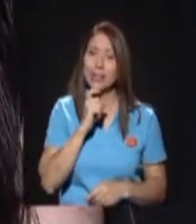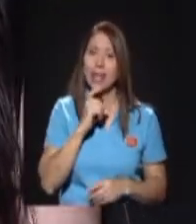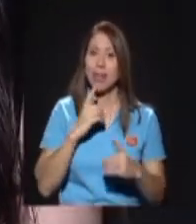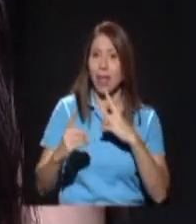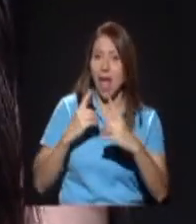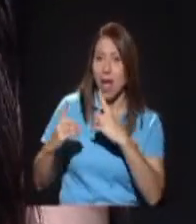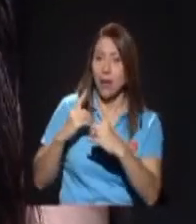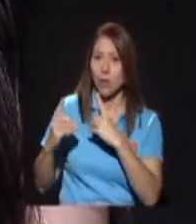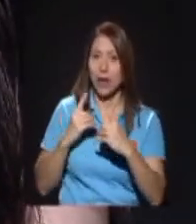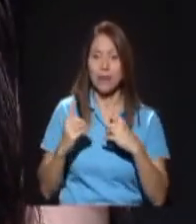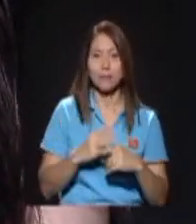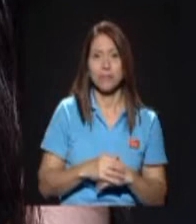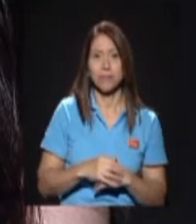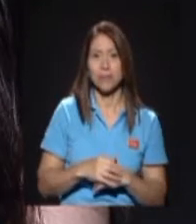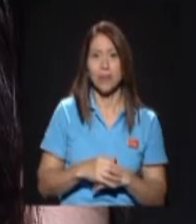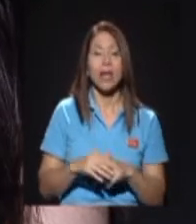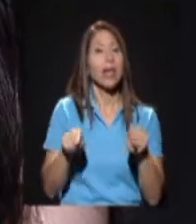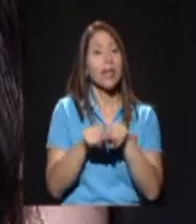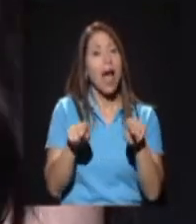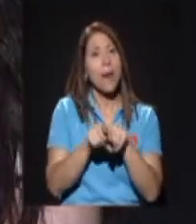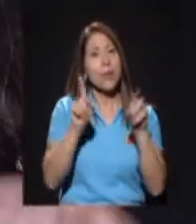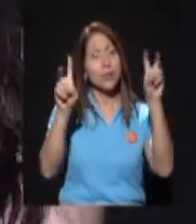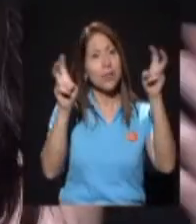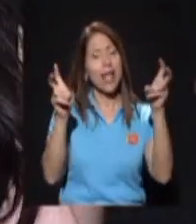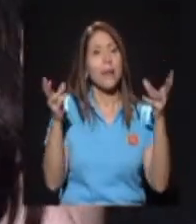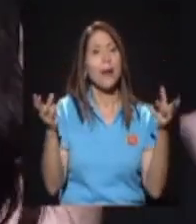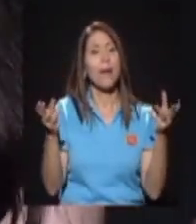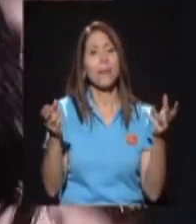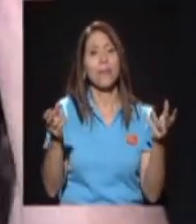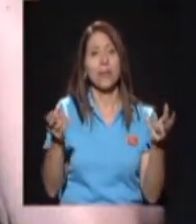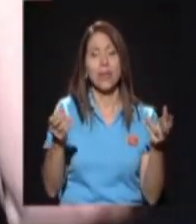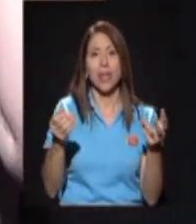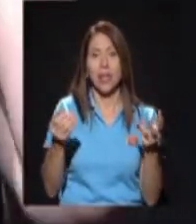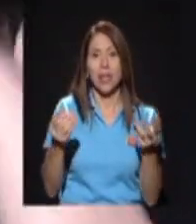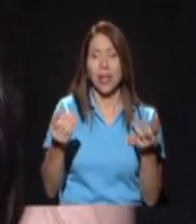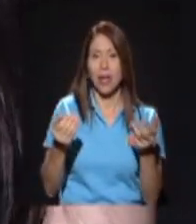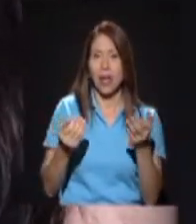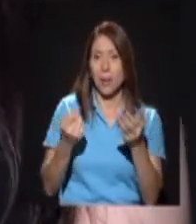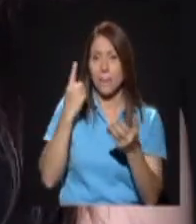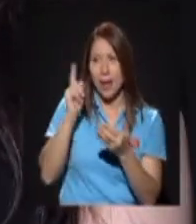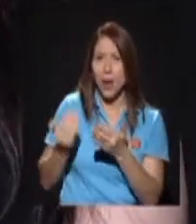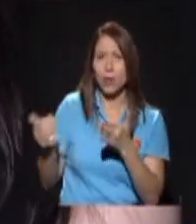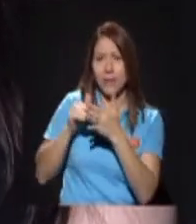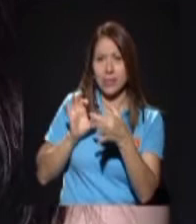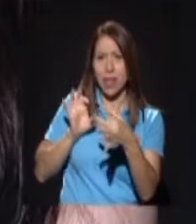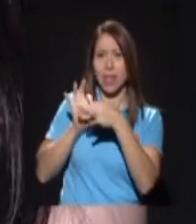dialogar. Y luego hay un tema, un poco para volver a la idea y seguir reforzando la idea